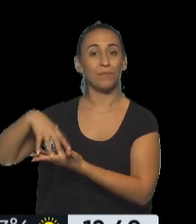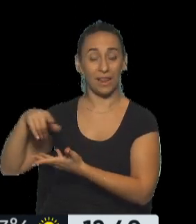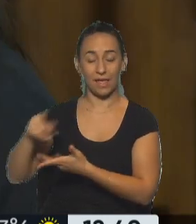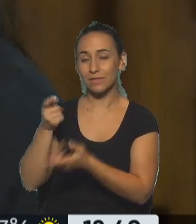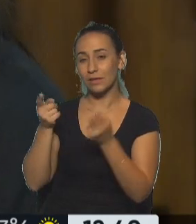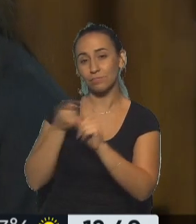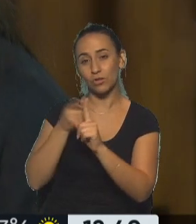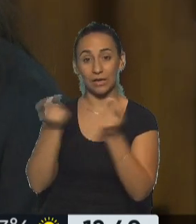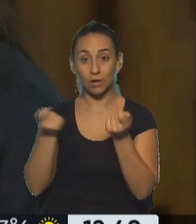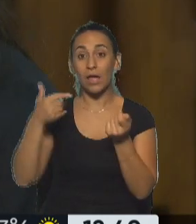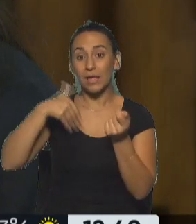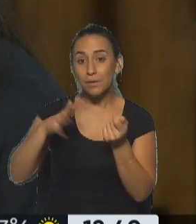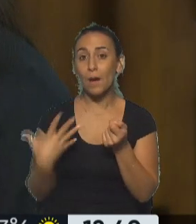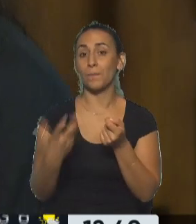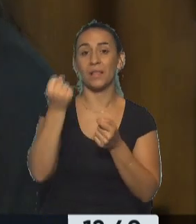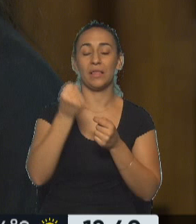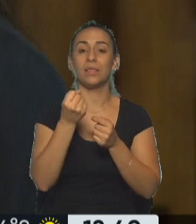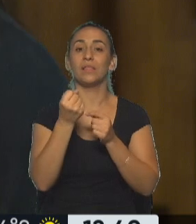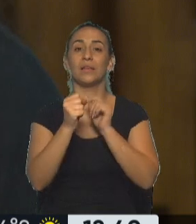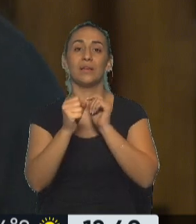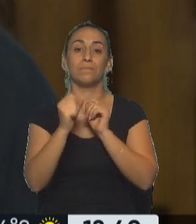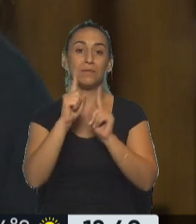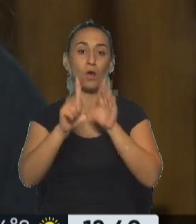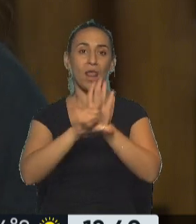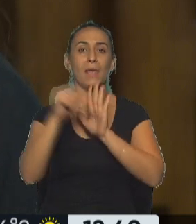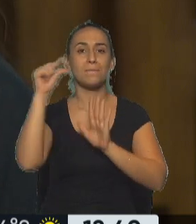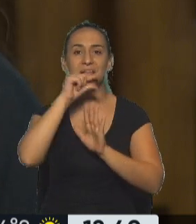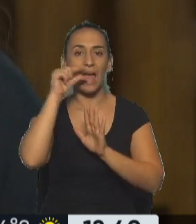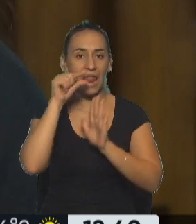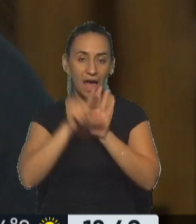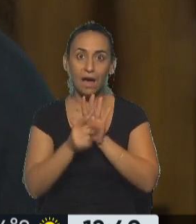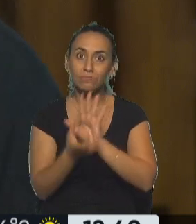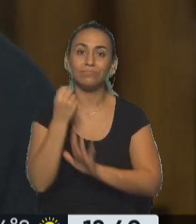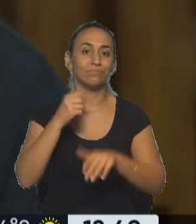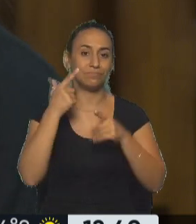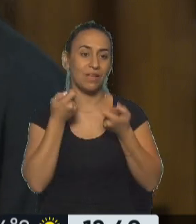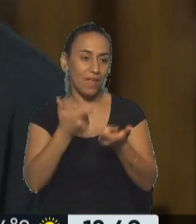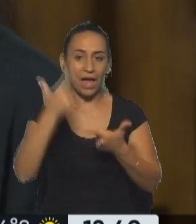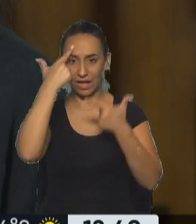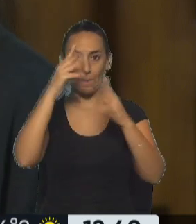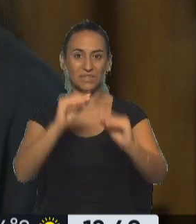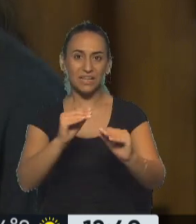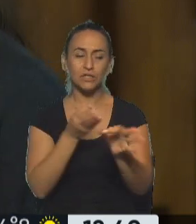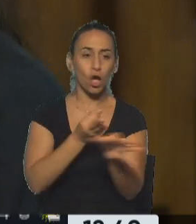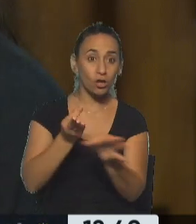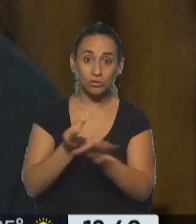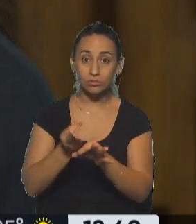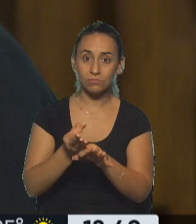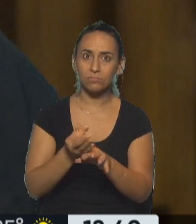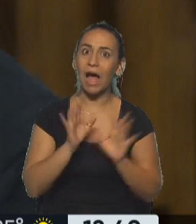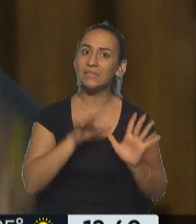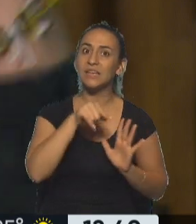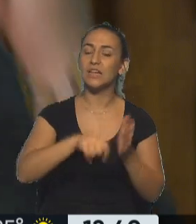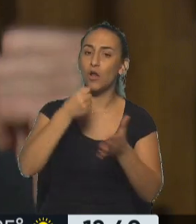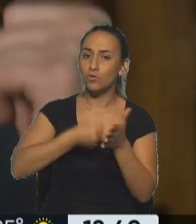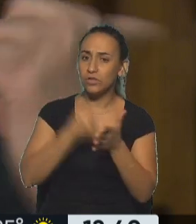punto de generar las capacitaciones de la ley Micaela no para me entendés Entonces eso era lo que hacía Florencia eso es lo que hacía Florencia